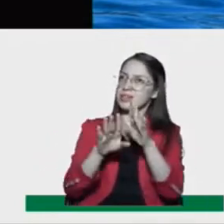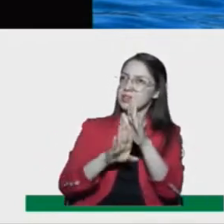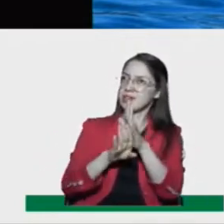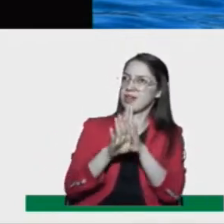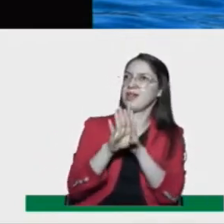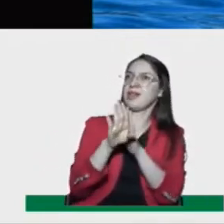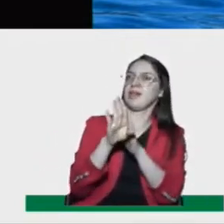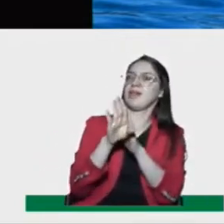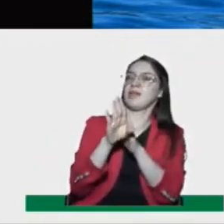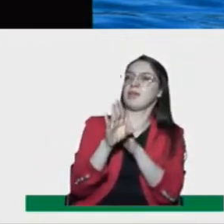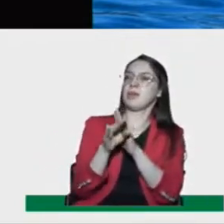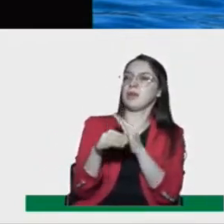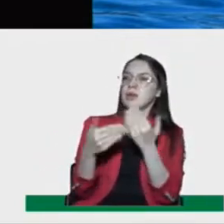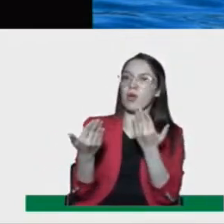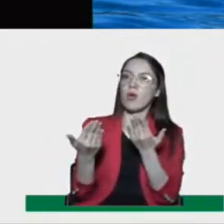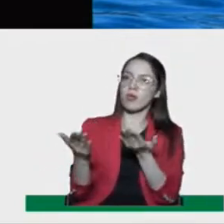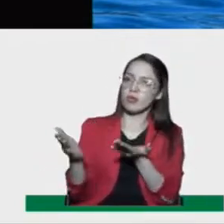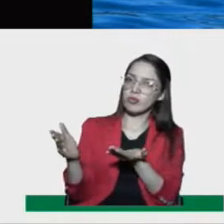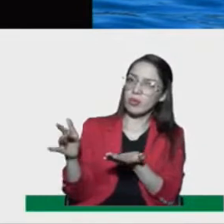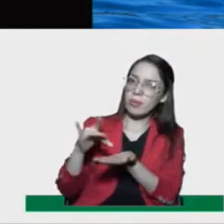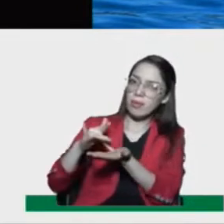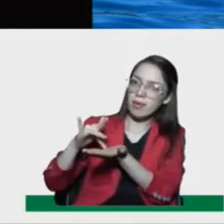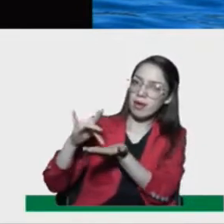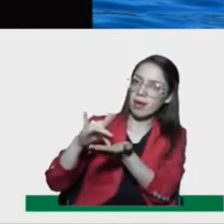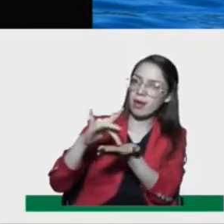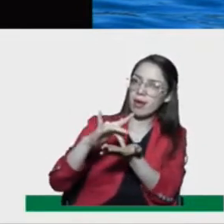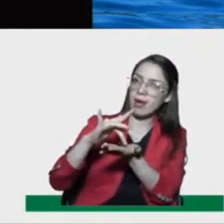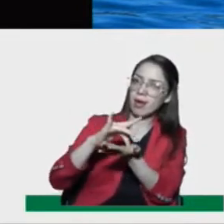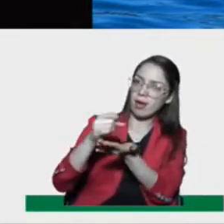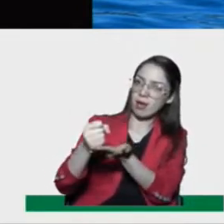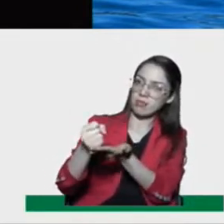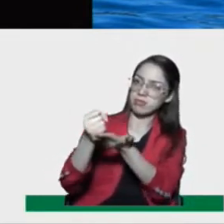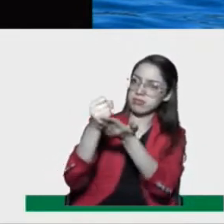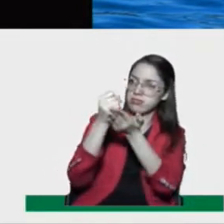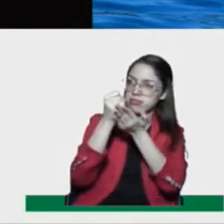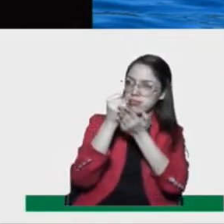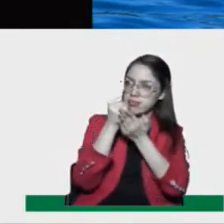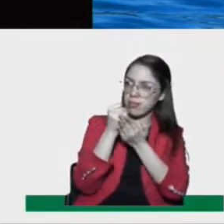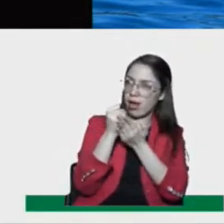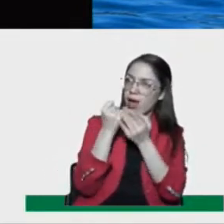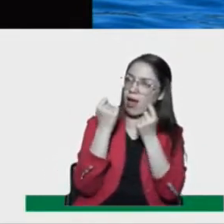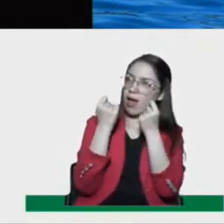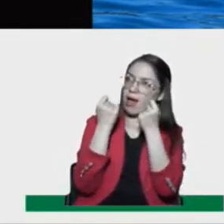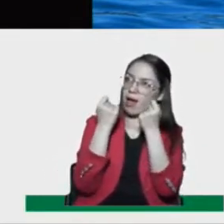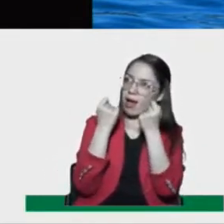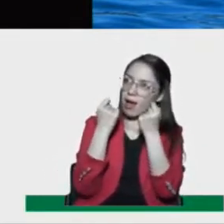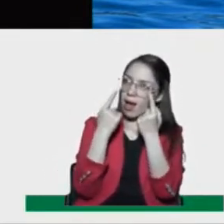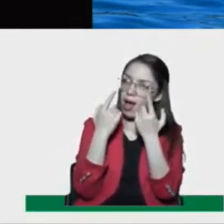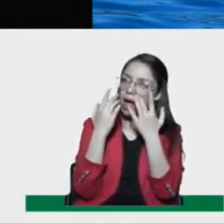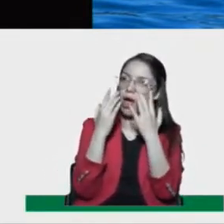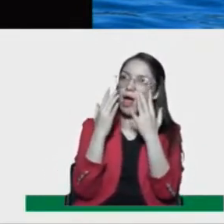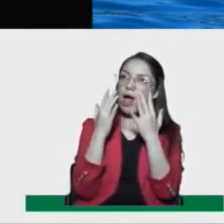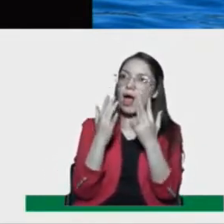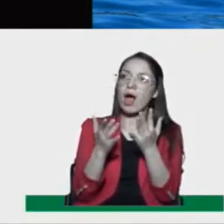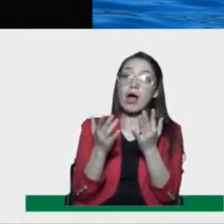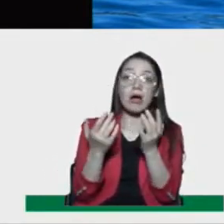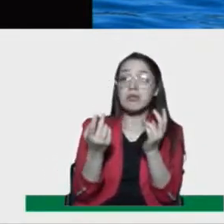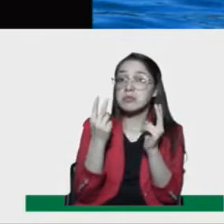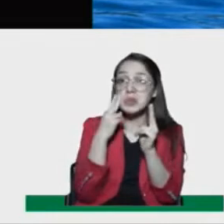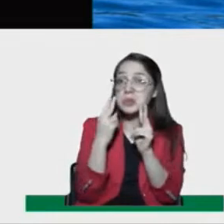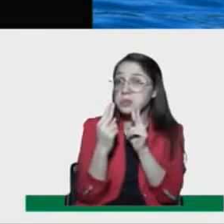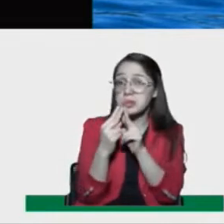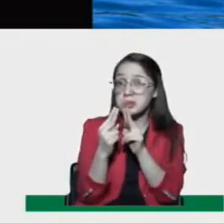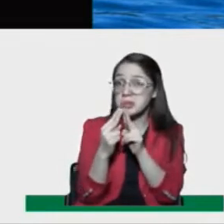influye o participa y nos ayuda a entender y a tener una visión de algo que no conocíamos